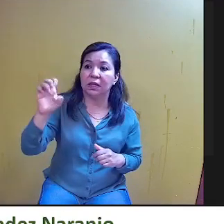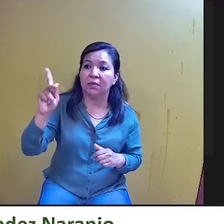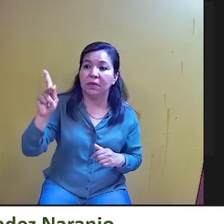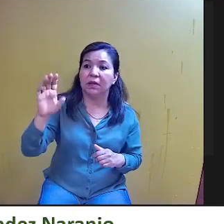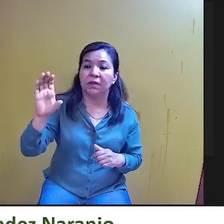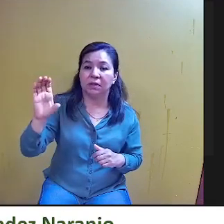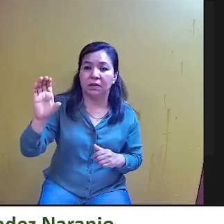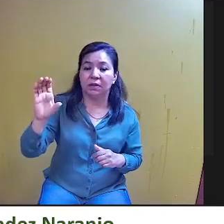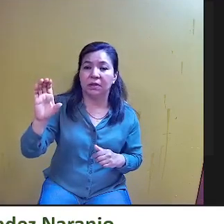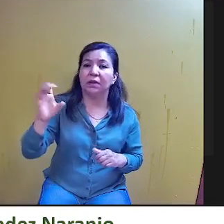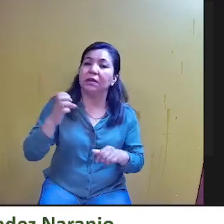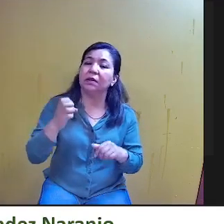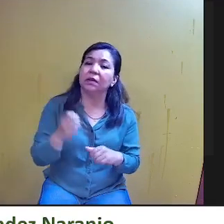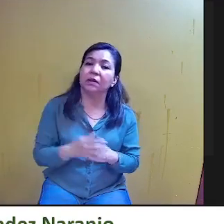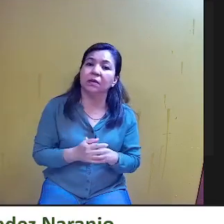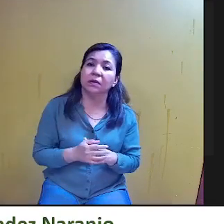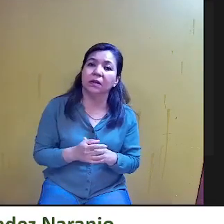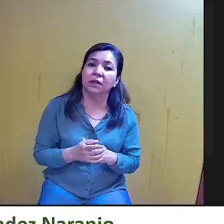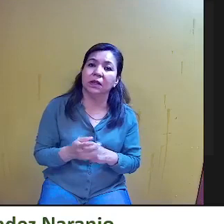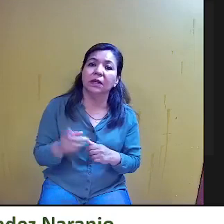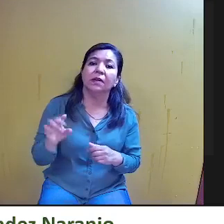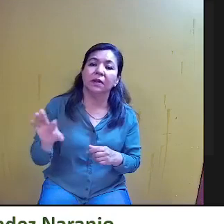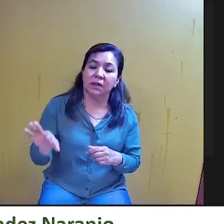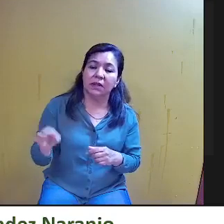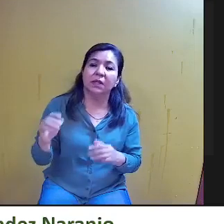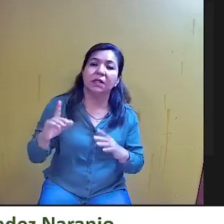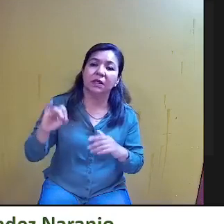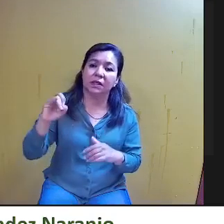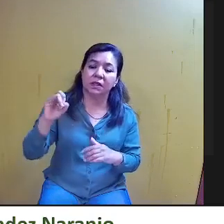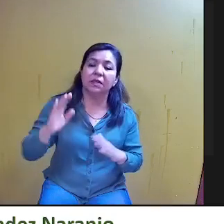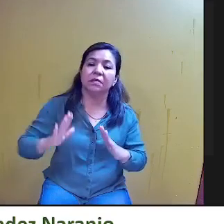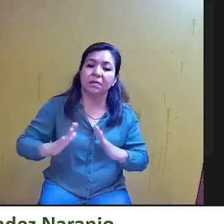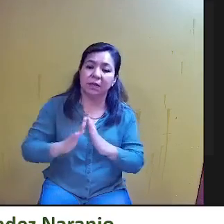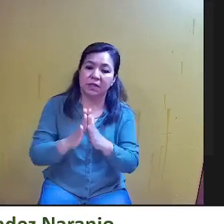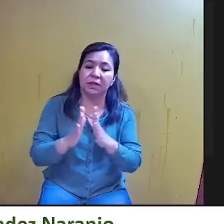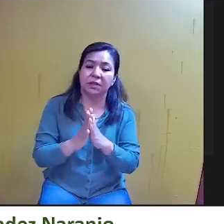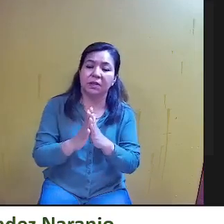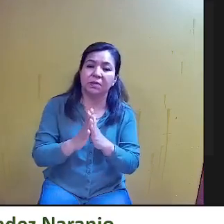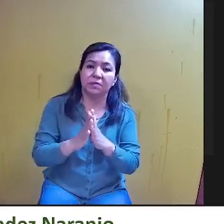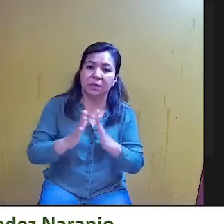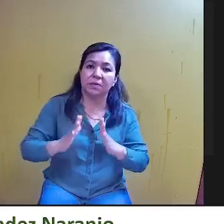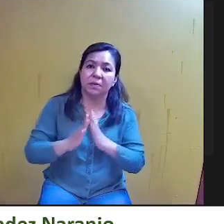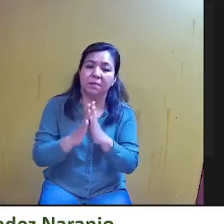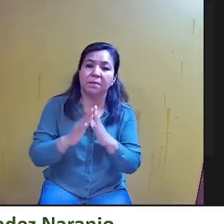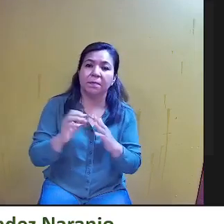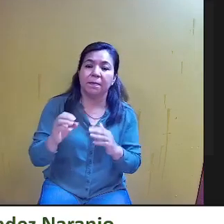ejercicio de sus facultades la considere para integrar el Consejo Distrital 08.